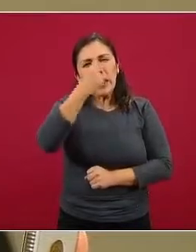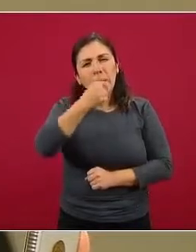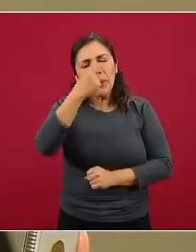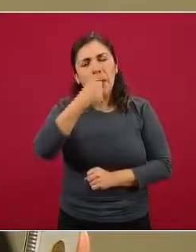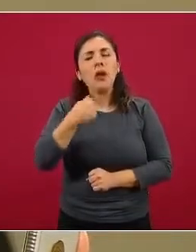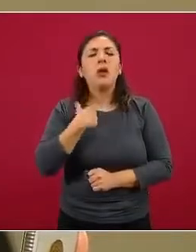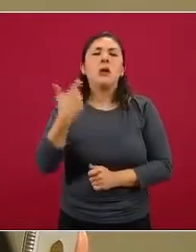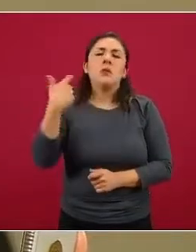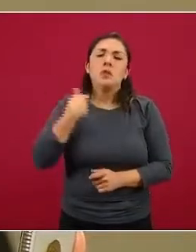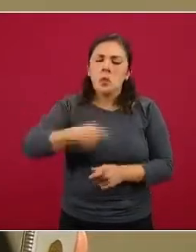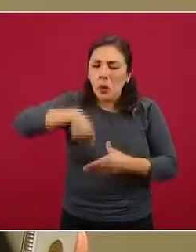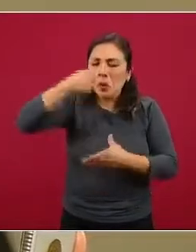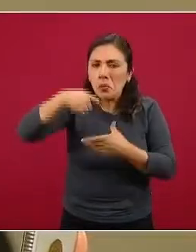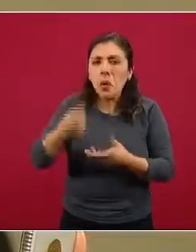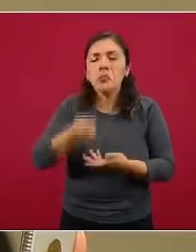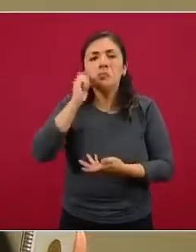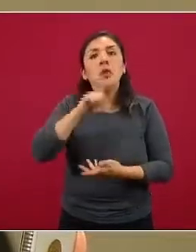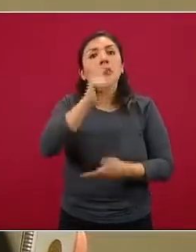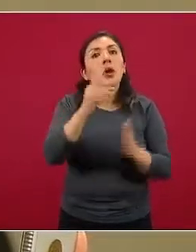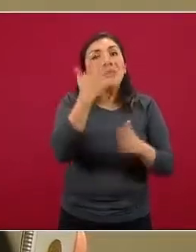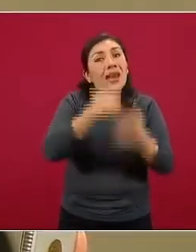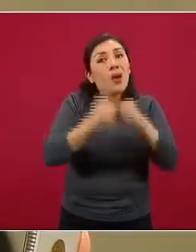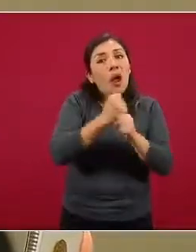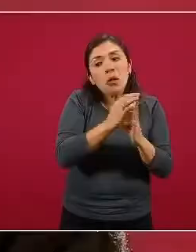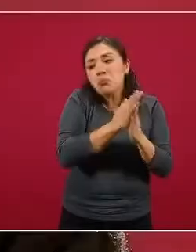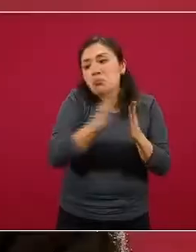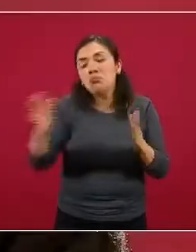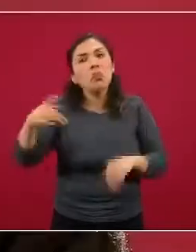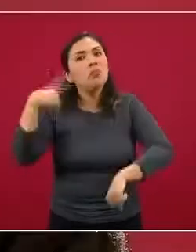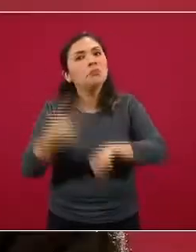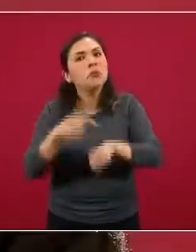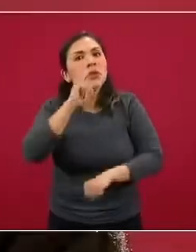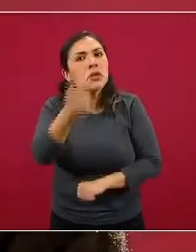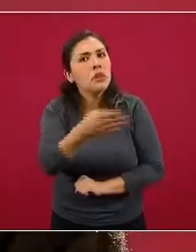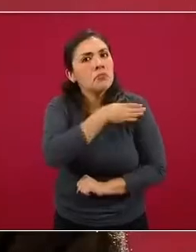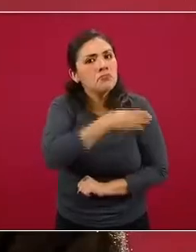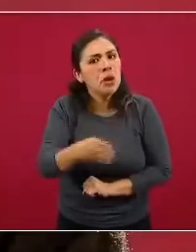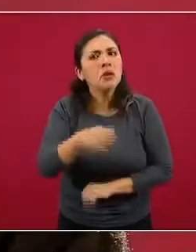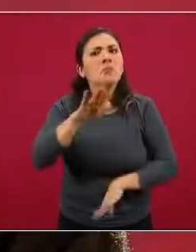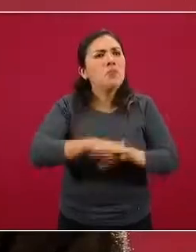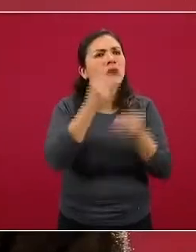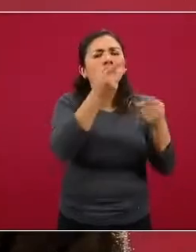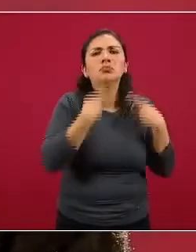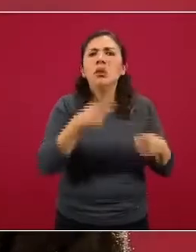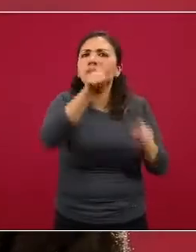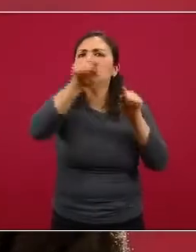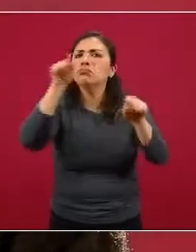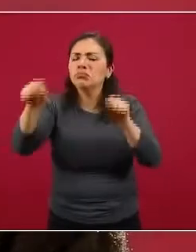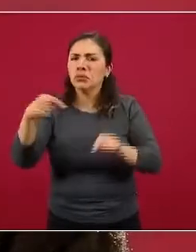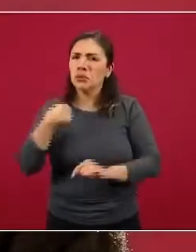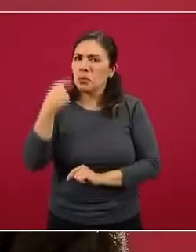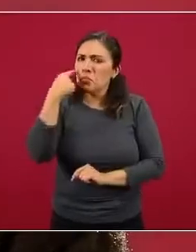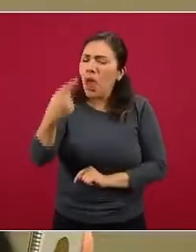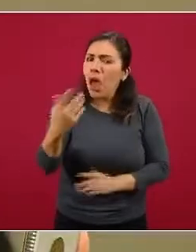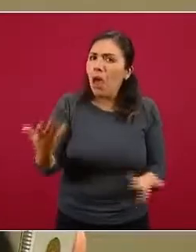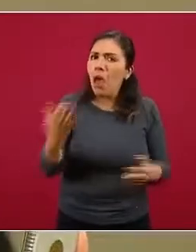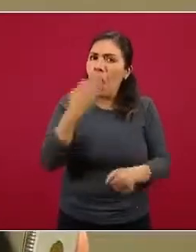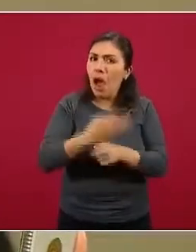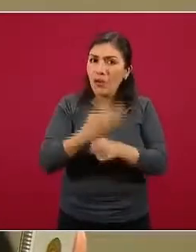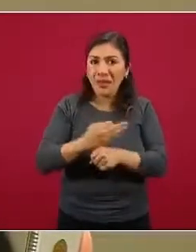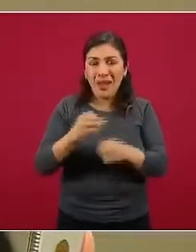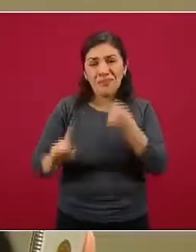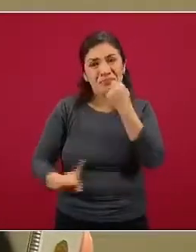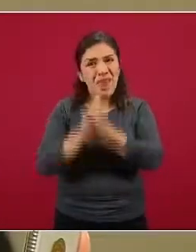no hay gripe en toda mi familia que se ha aplicado de esa forma y muchas personas más. Y nos ha llamado la atención en esta